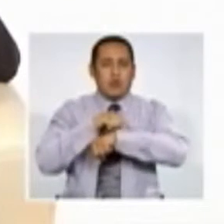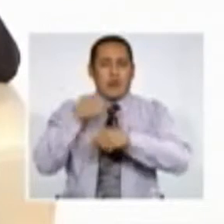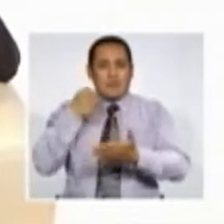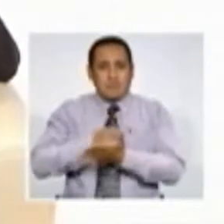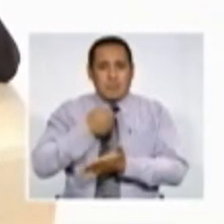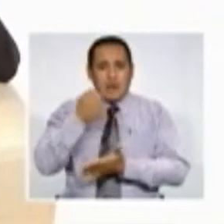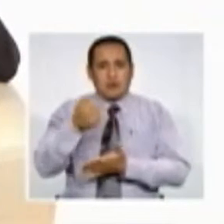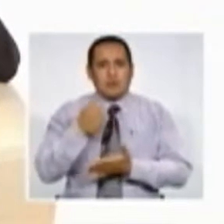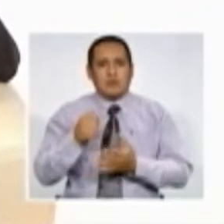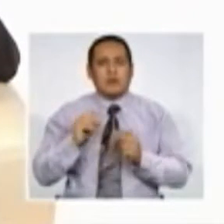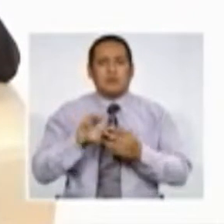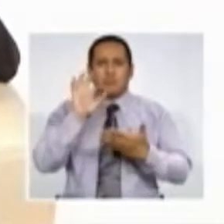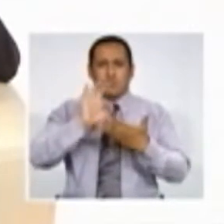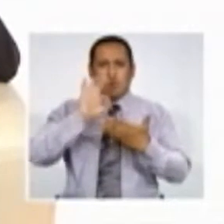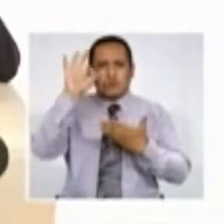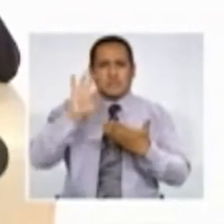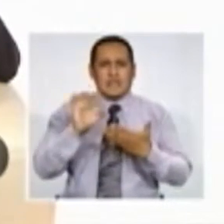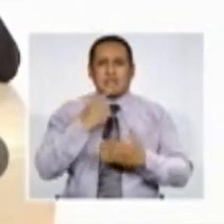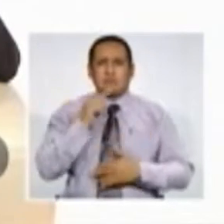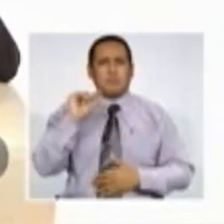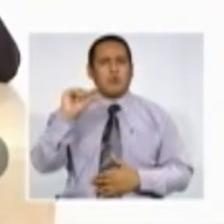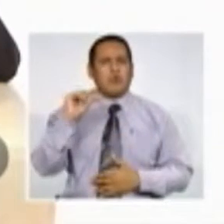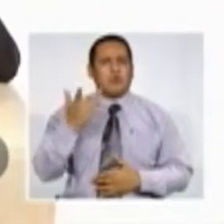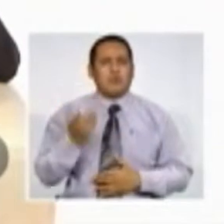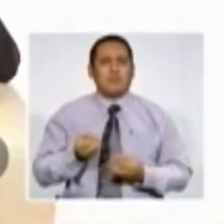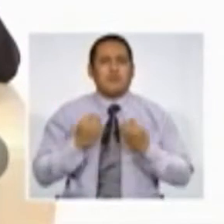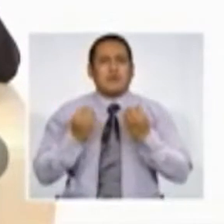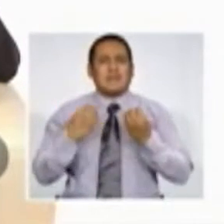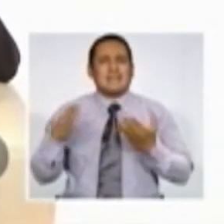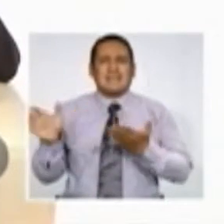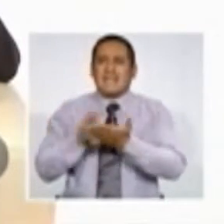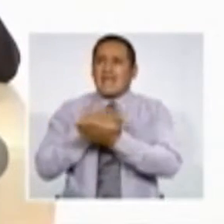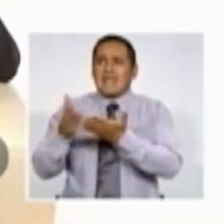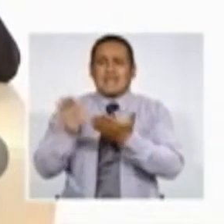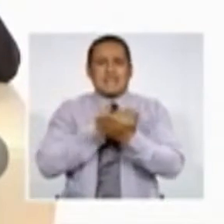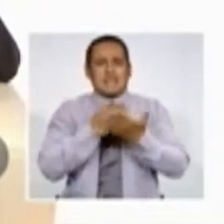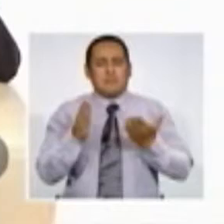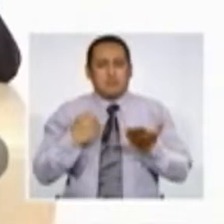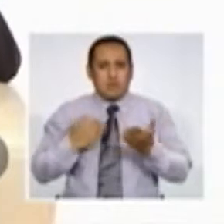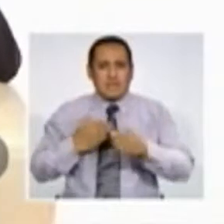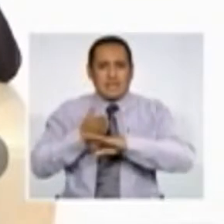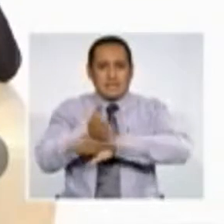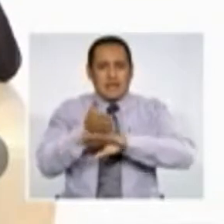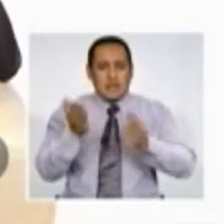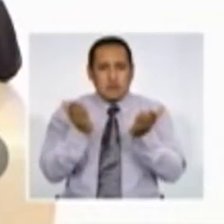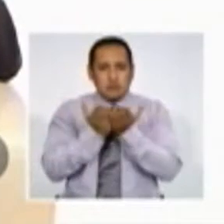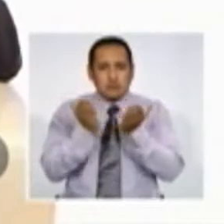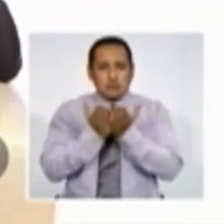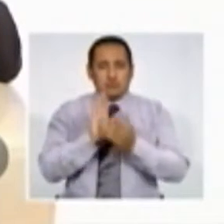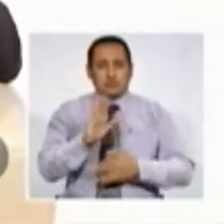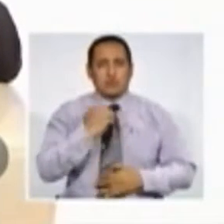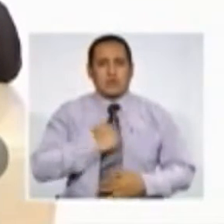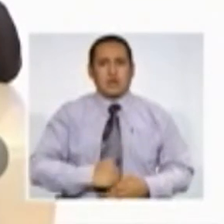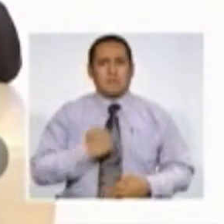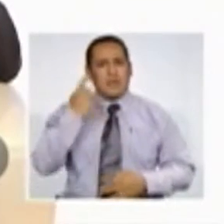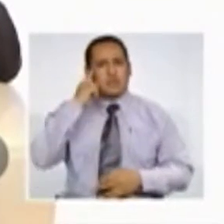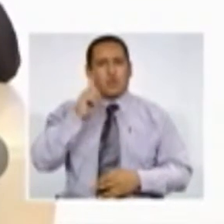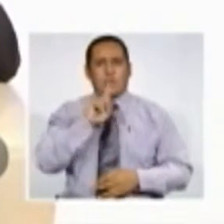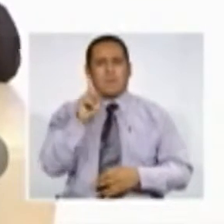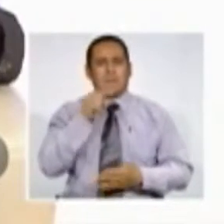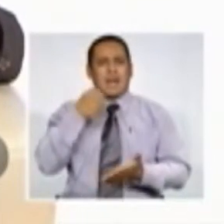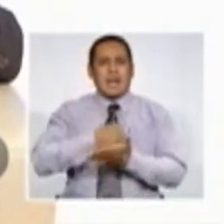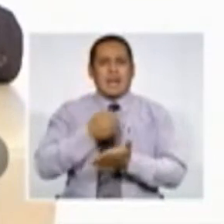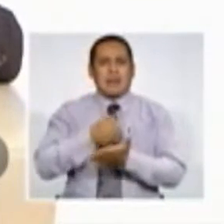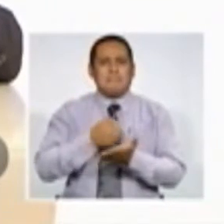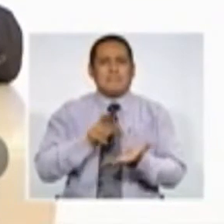se retrasan en el pago, en porcentaje son pocos, porque nadie va a matricular a su hijo para